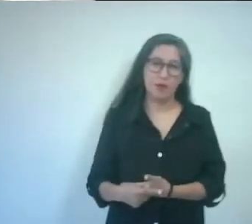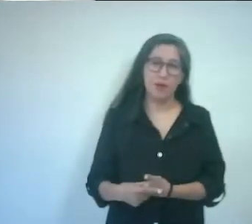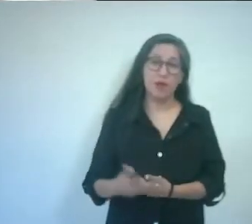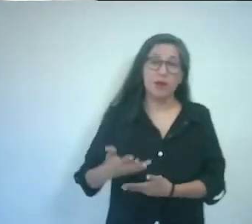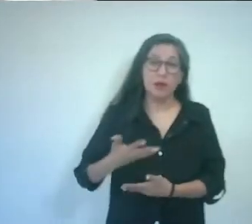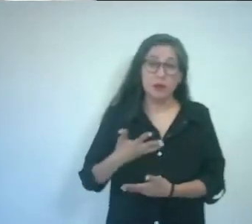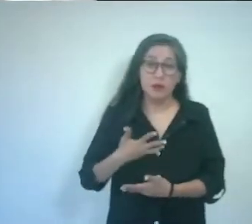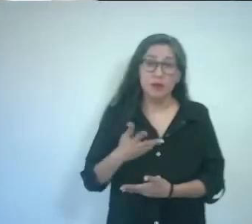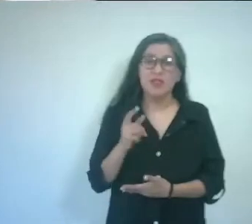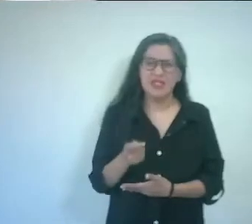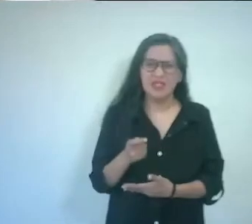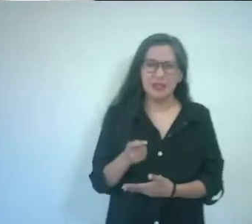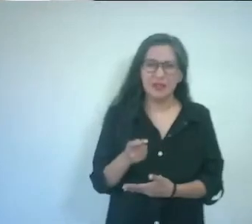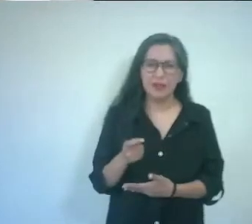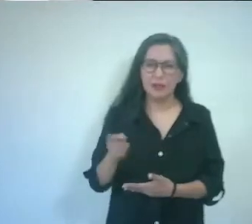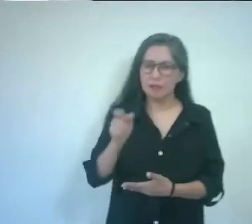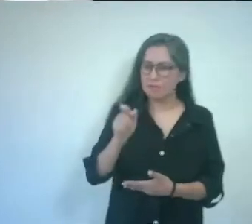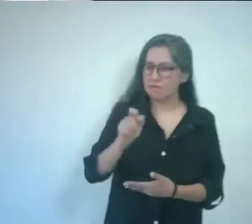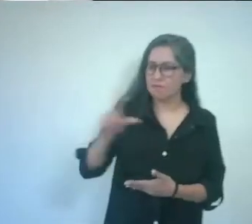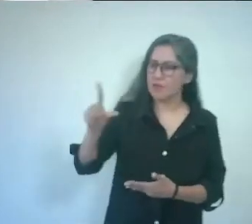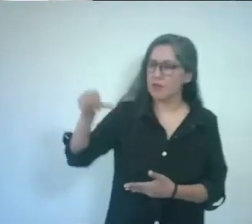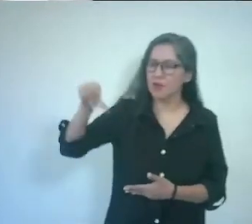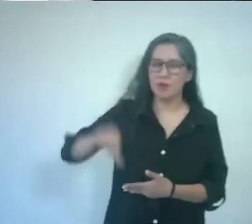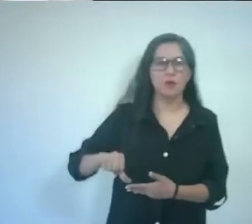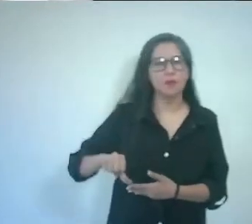ser la protagonista del día de hoy.